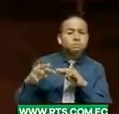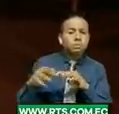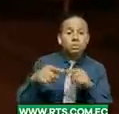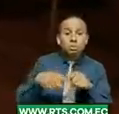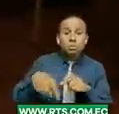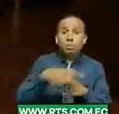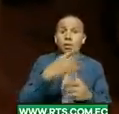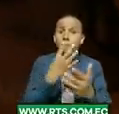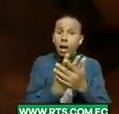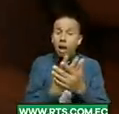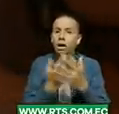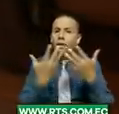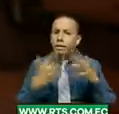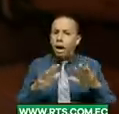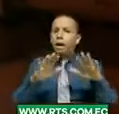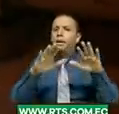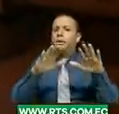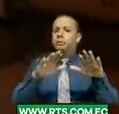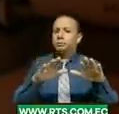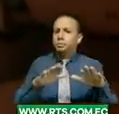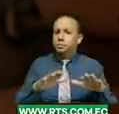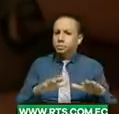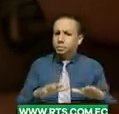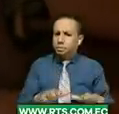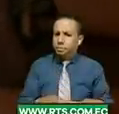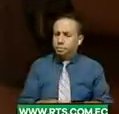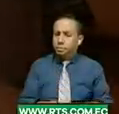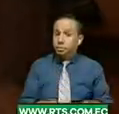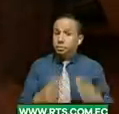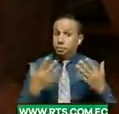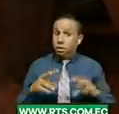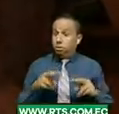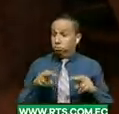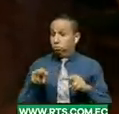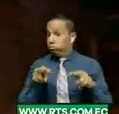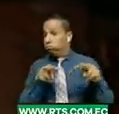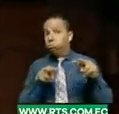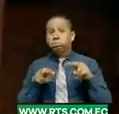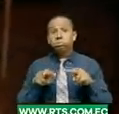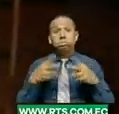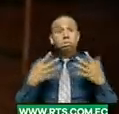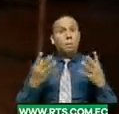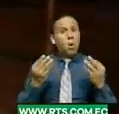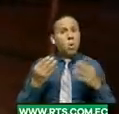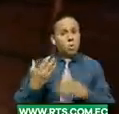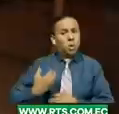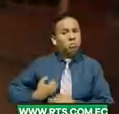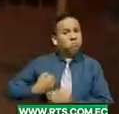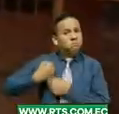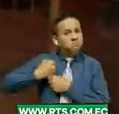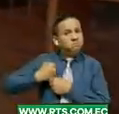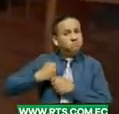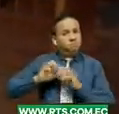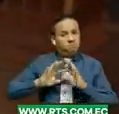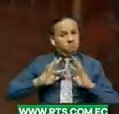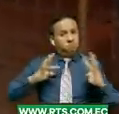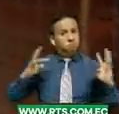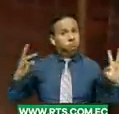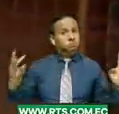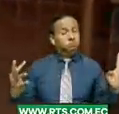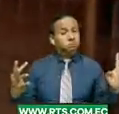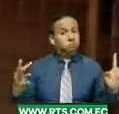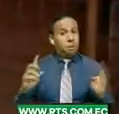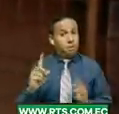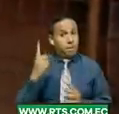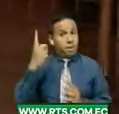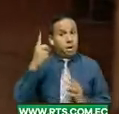penitenciaría del Litoral y como observan, existe un fuerte contingente de personal militar en el exterior, que es el primer